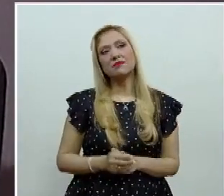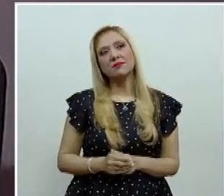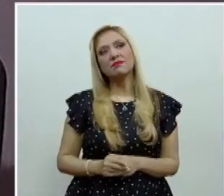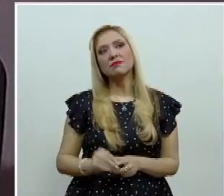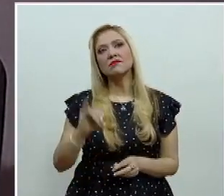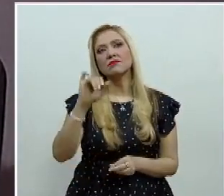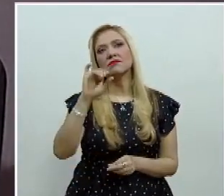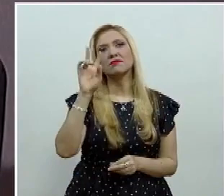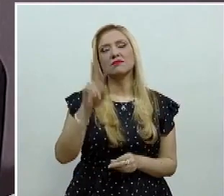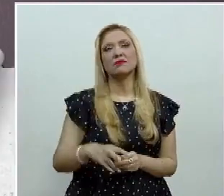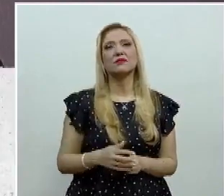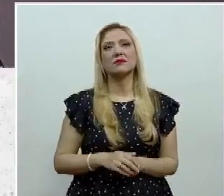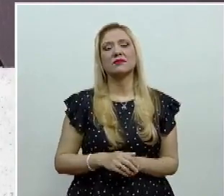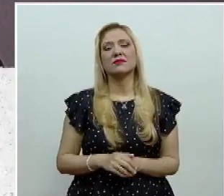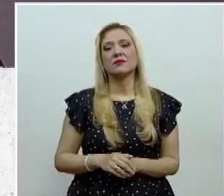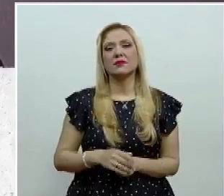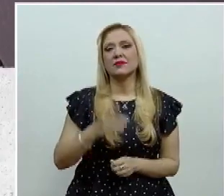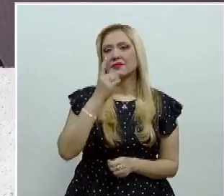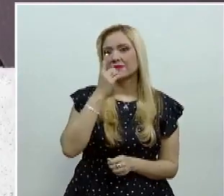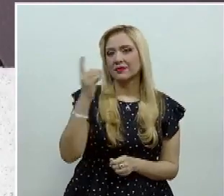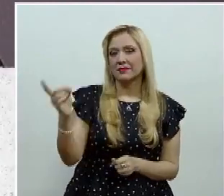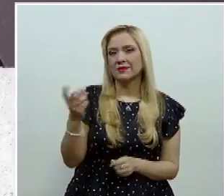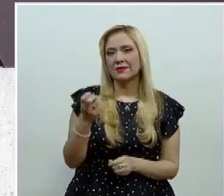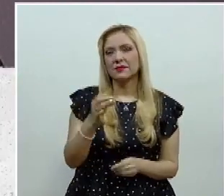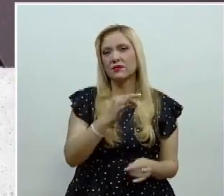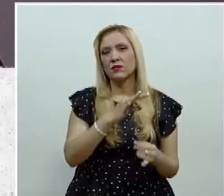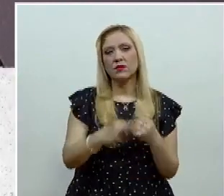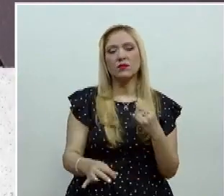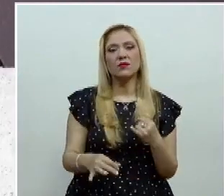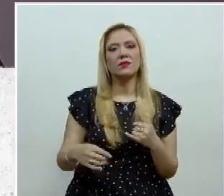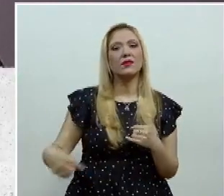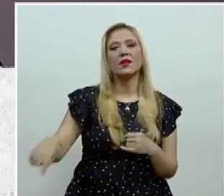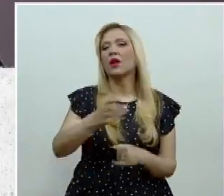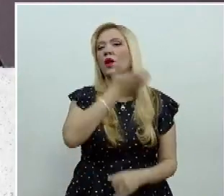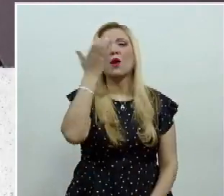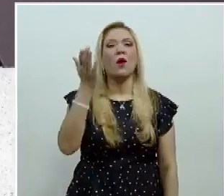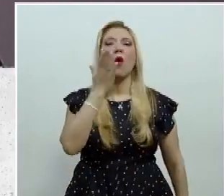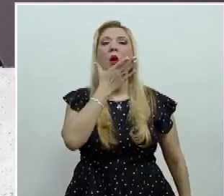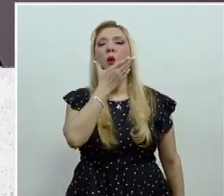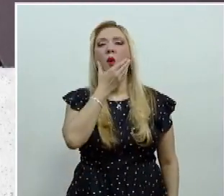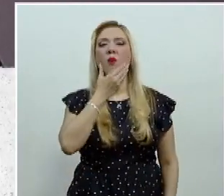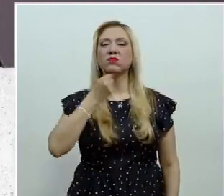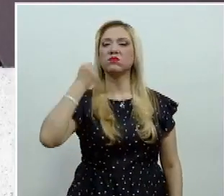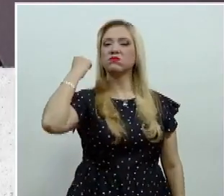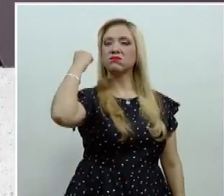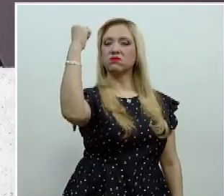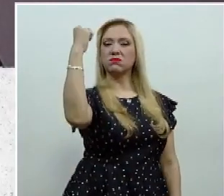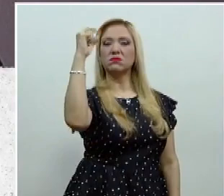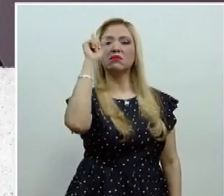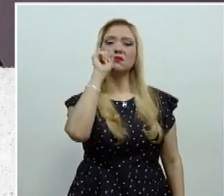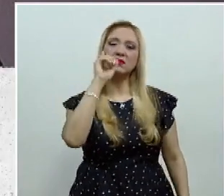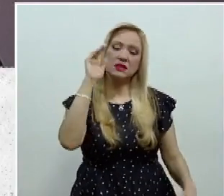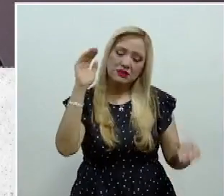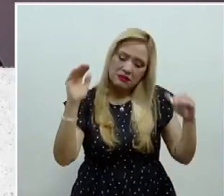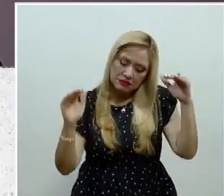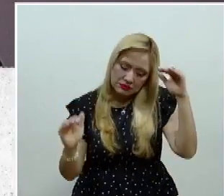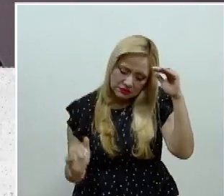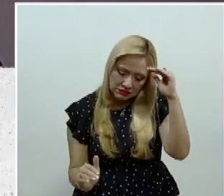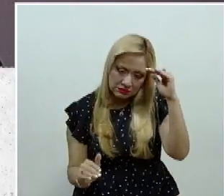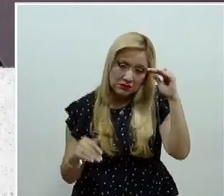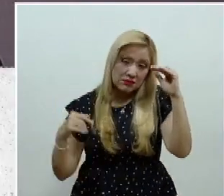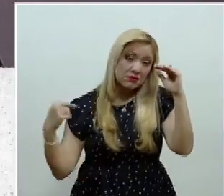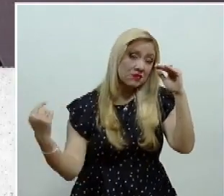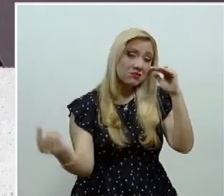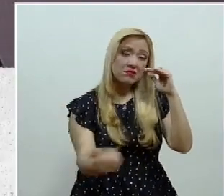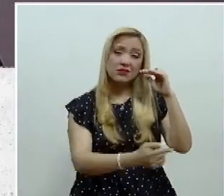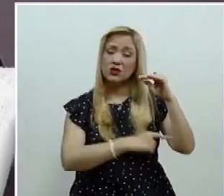que, concluyendo un poco, es que crecimos en un patriarcado. Sí. Y las asimetrías de poder las vivimos todas las mujeres en